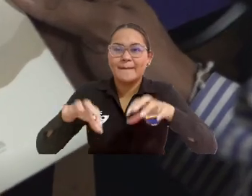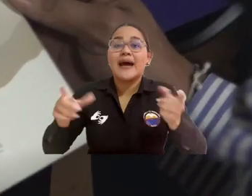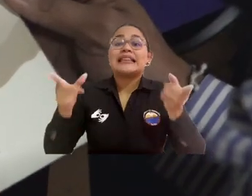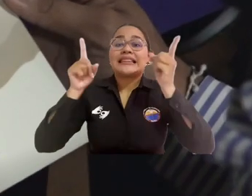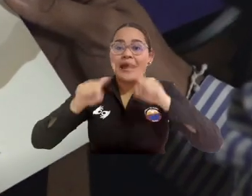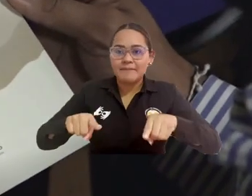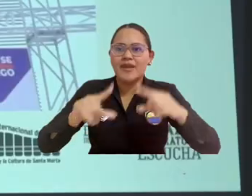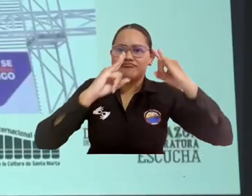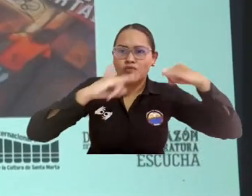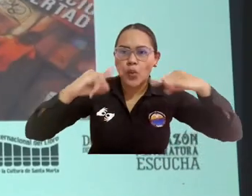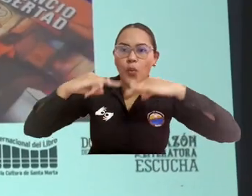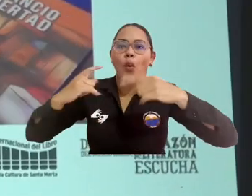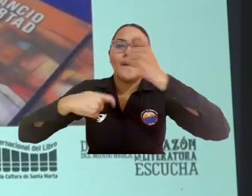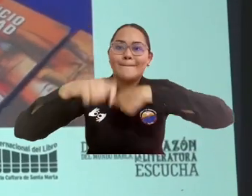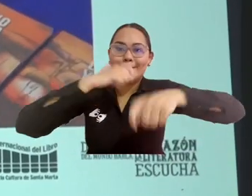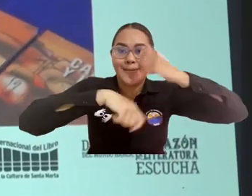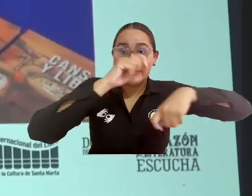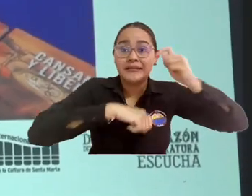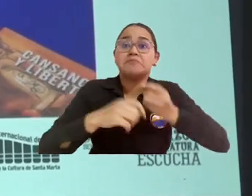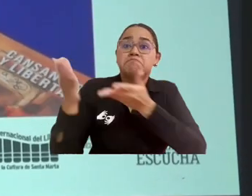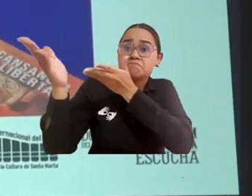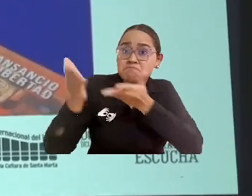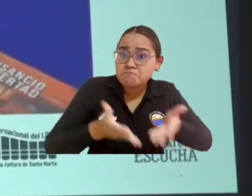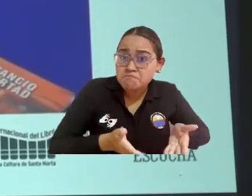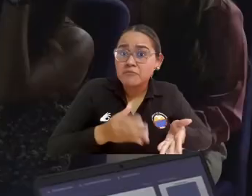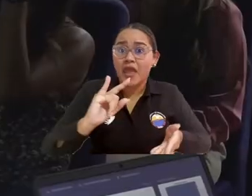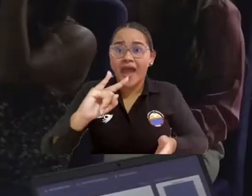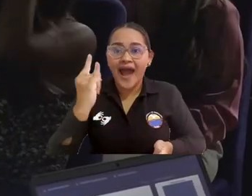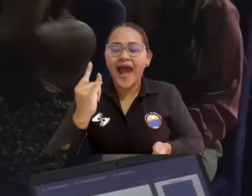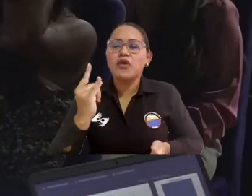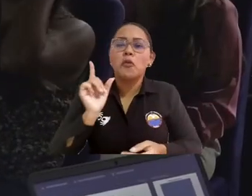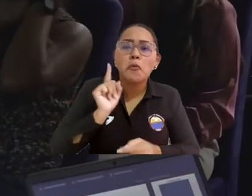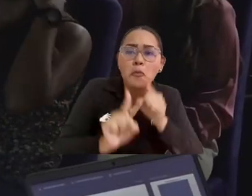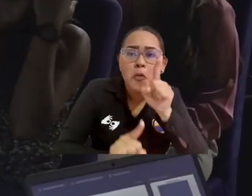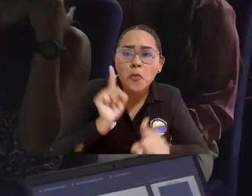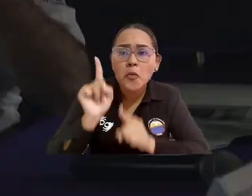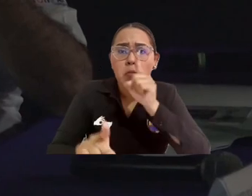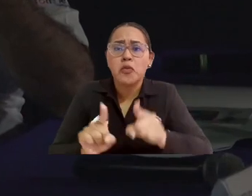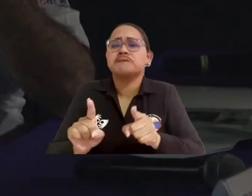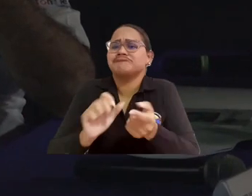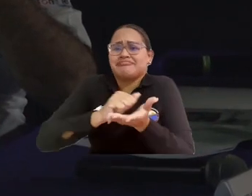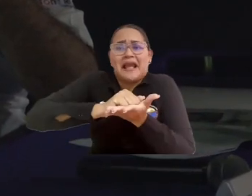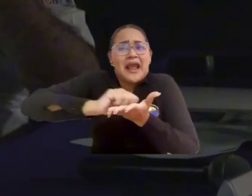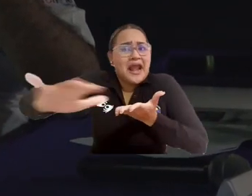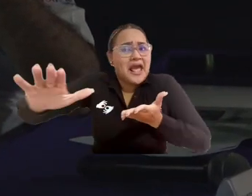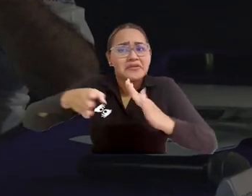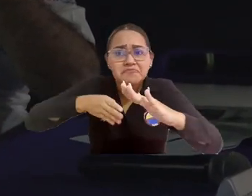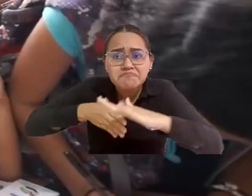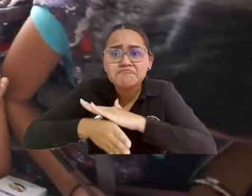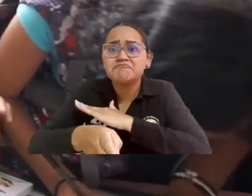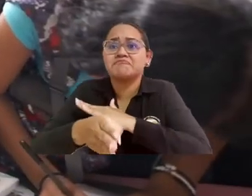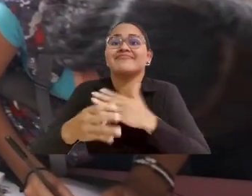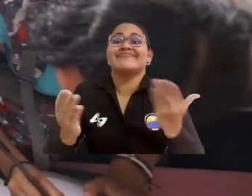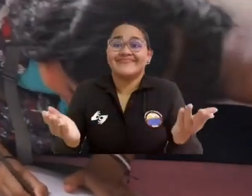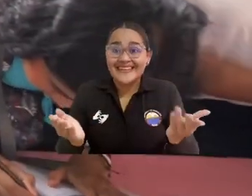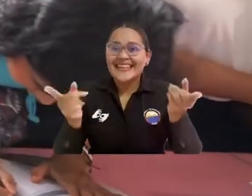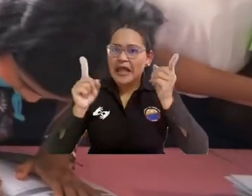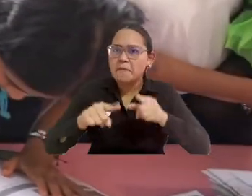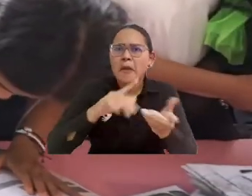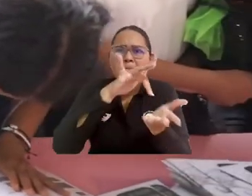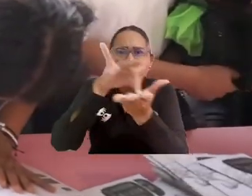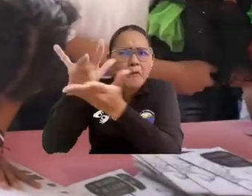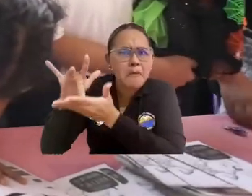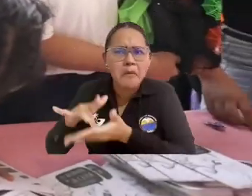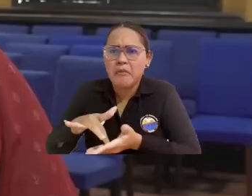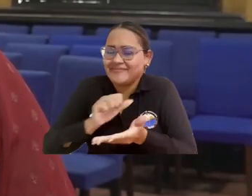la venta comercial. Entonces invitamos a todo el público que se quiera acercar a la feria. La entrada es gratis y la participación en todos